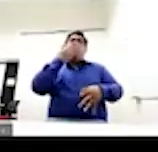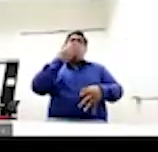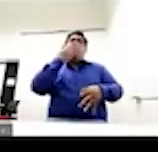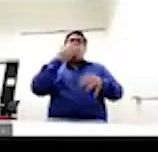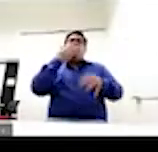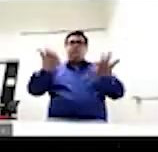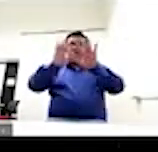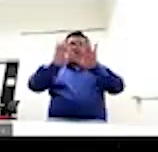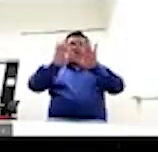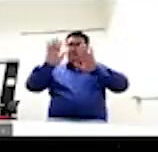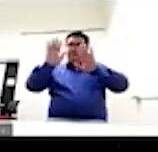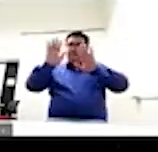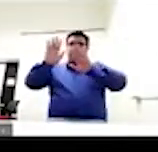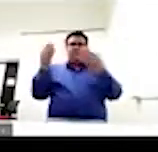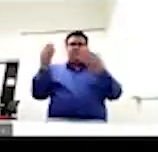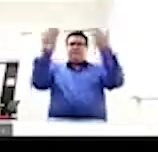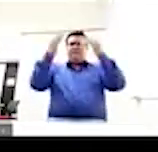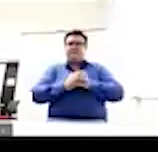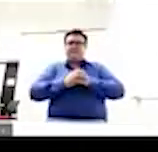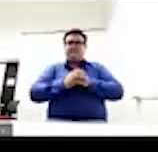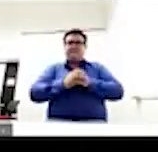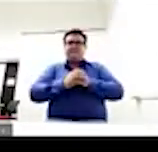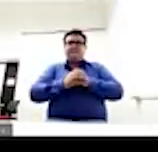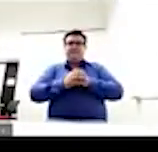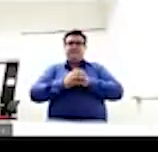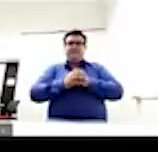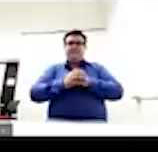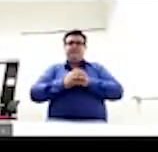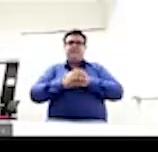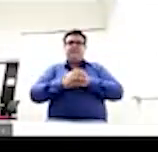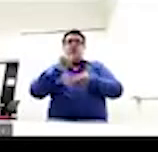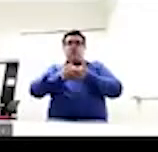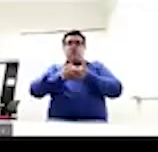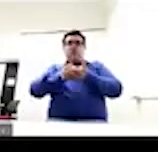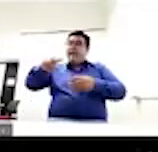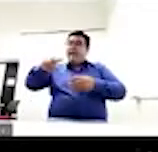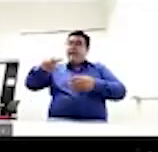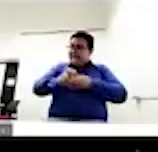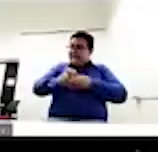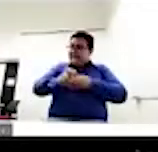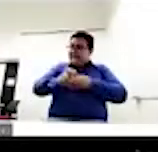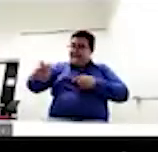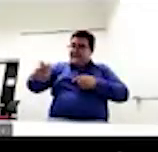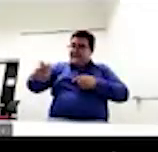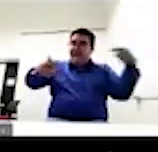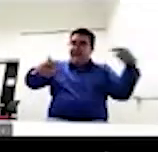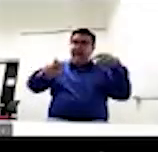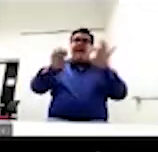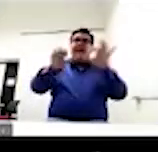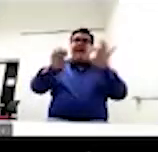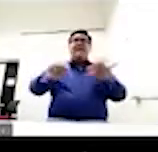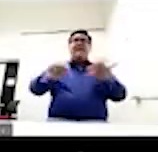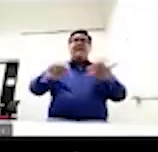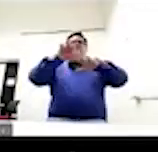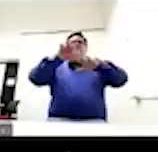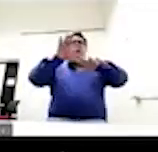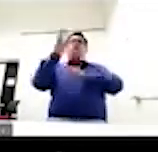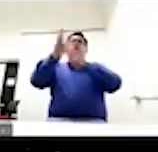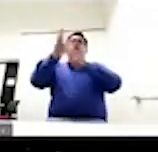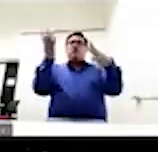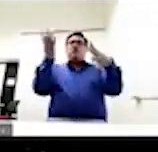momento, y a través de este animal de poder, es que puedo hablarles sobre el mundo intermedio.